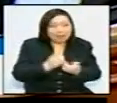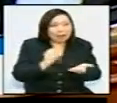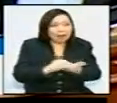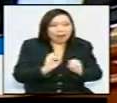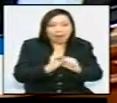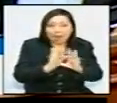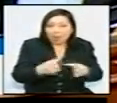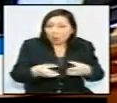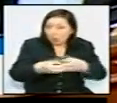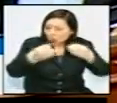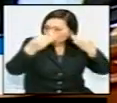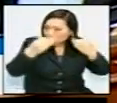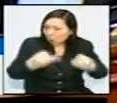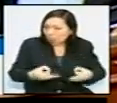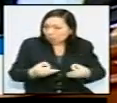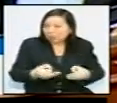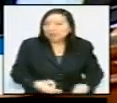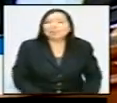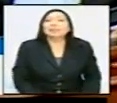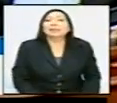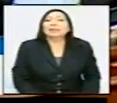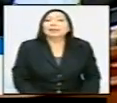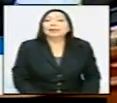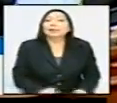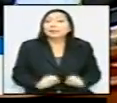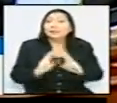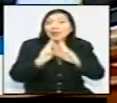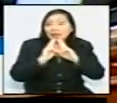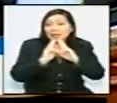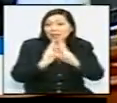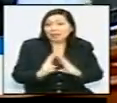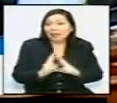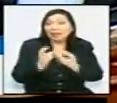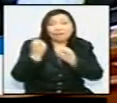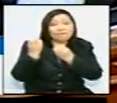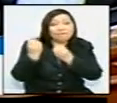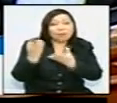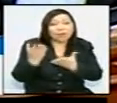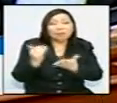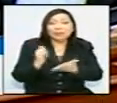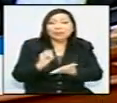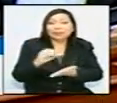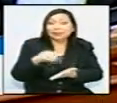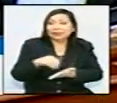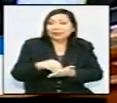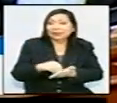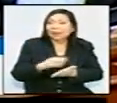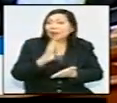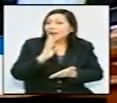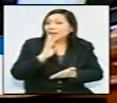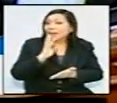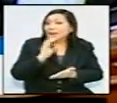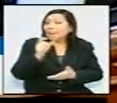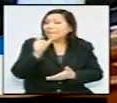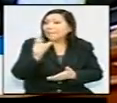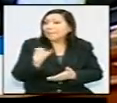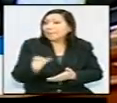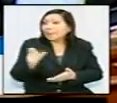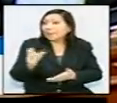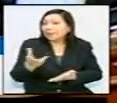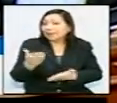objetiva, justa, imparcial, y si las recomendaciones del informe se sustentan en declaraciones de